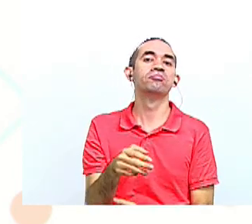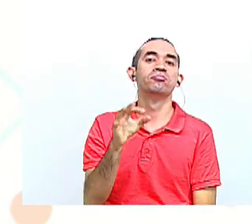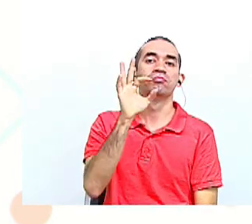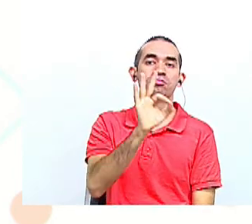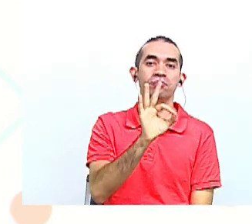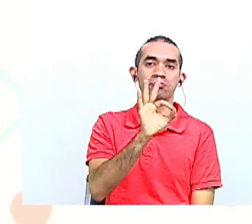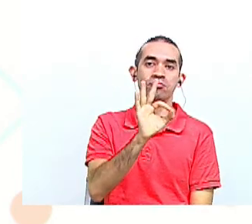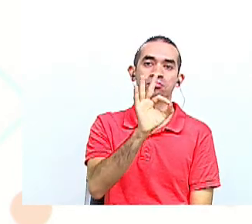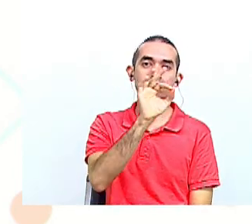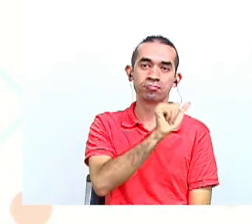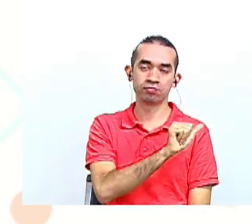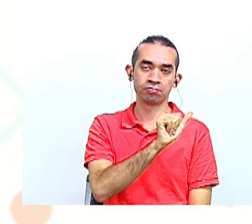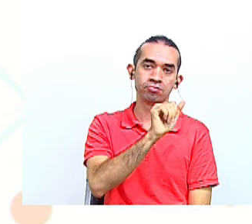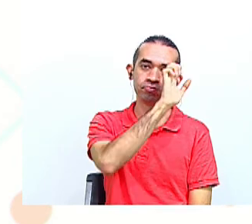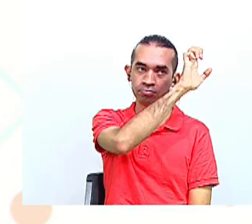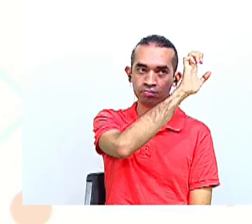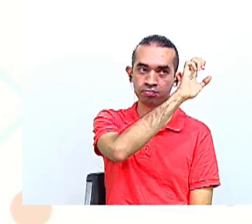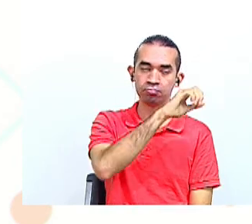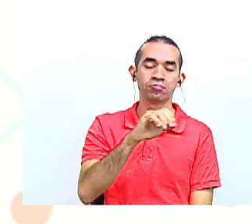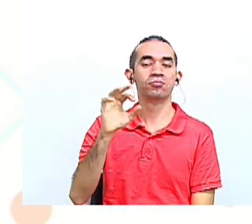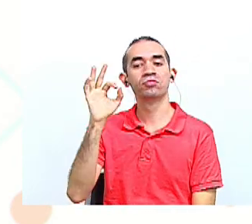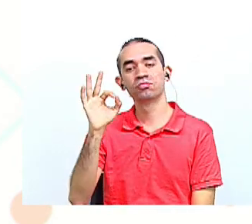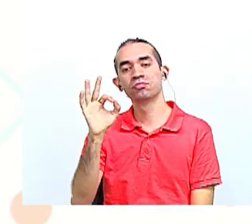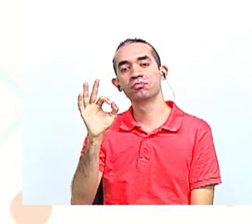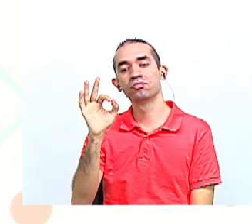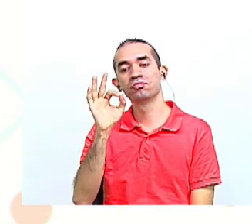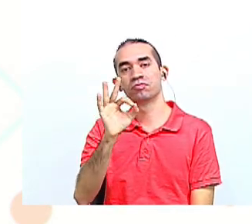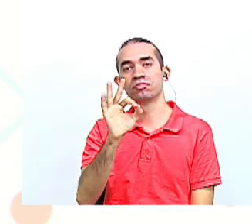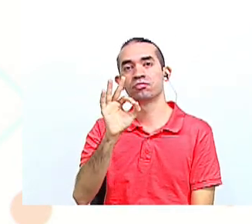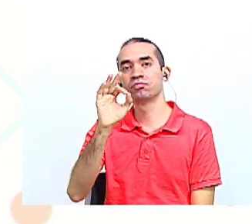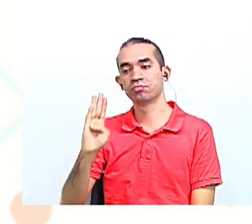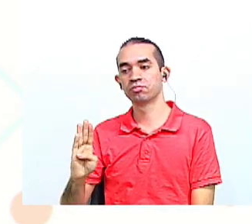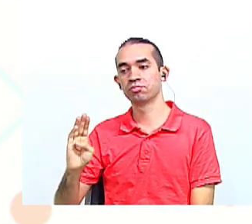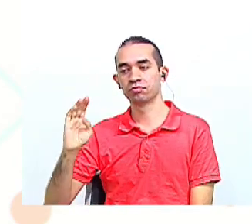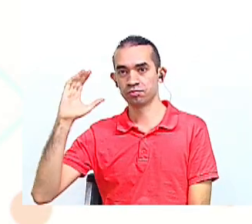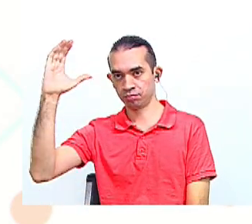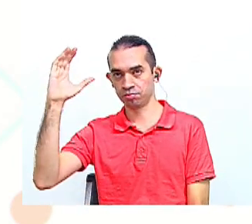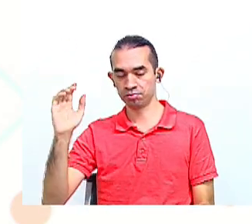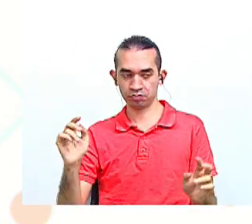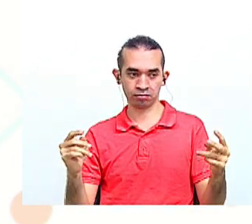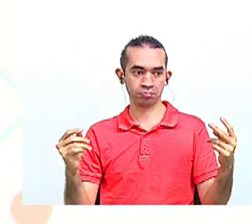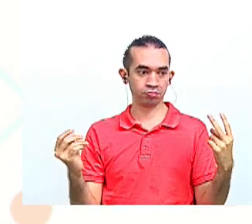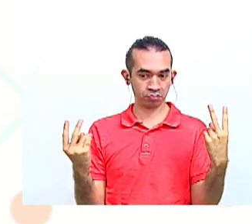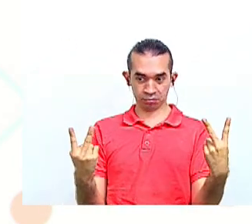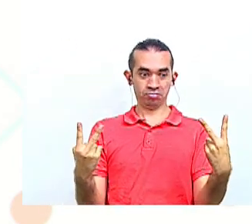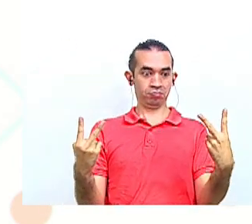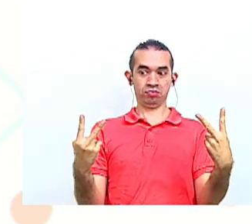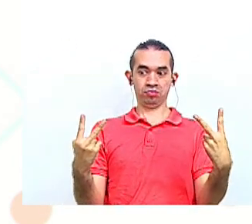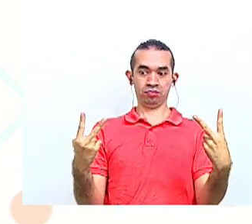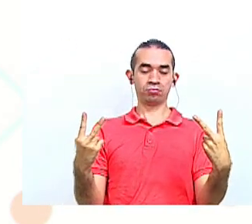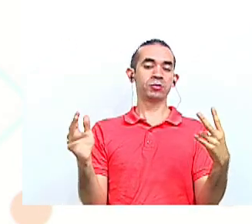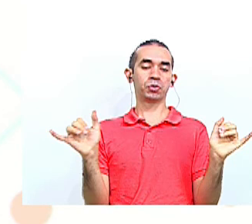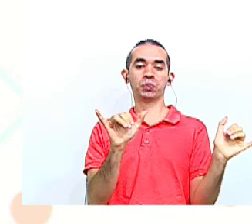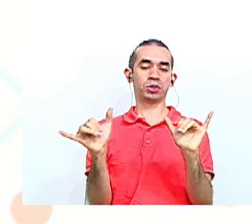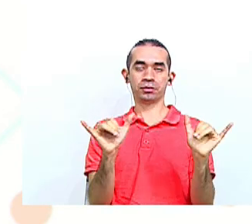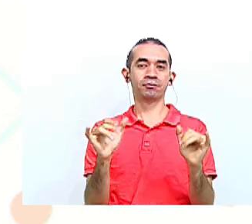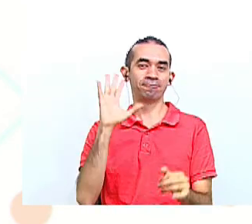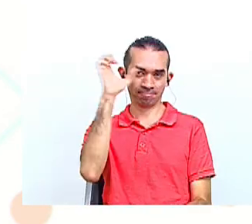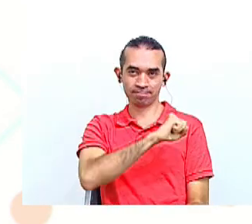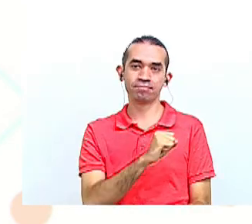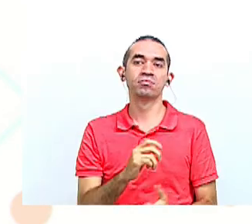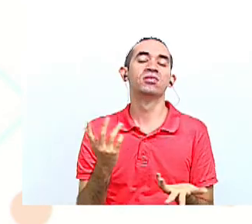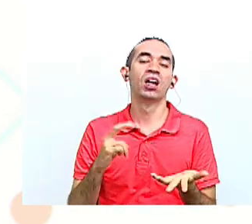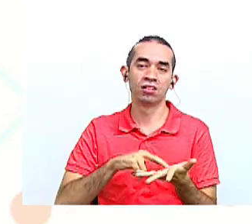es congruente con el ángulo FBC. Ahora que tenemos los elementos necesarios, recordemos